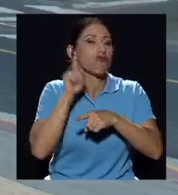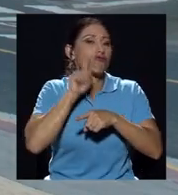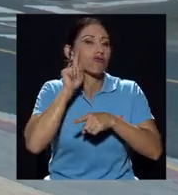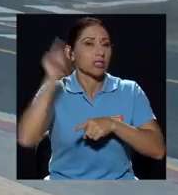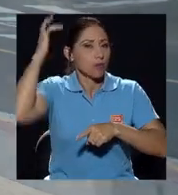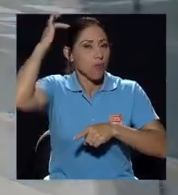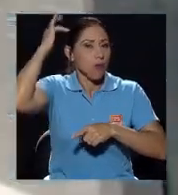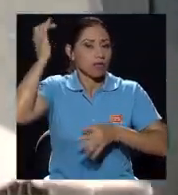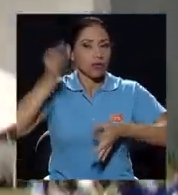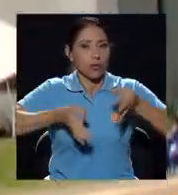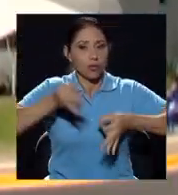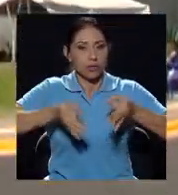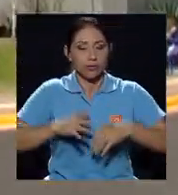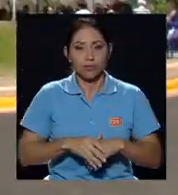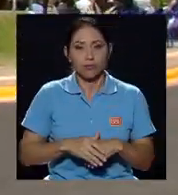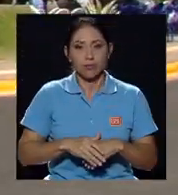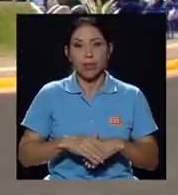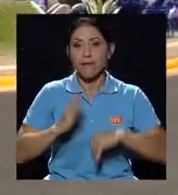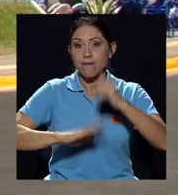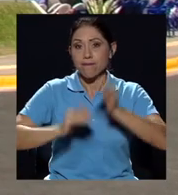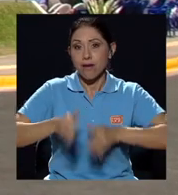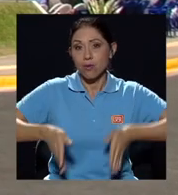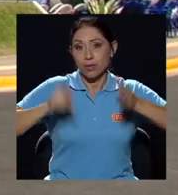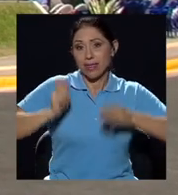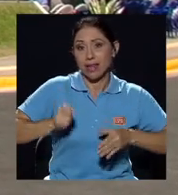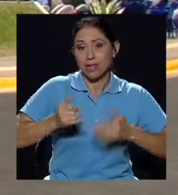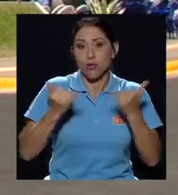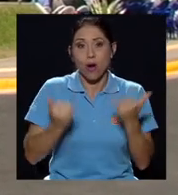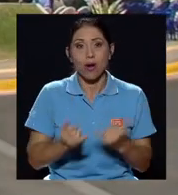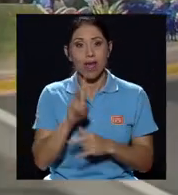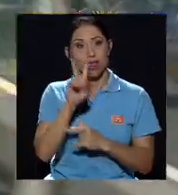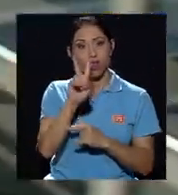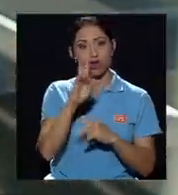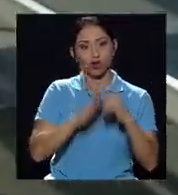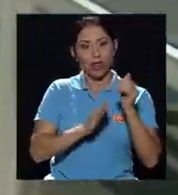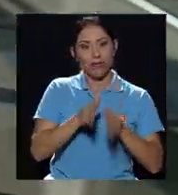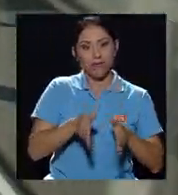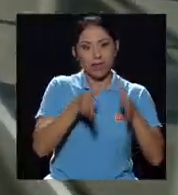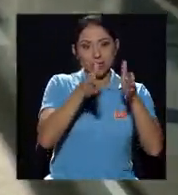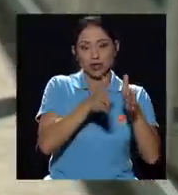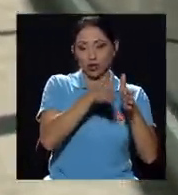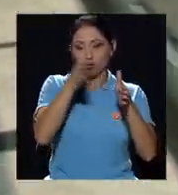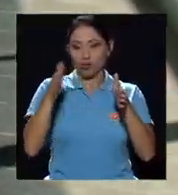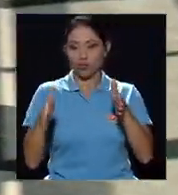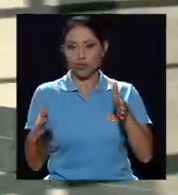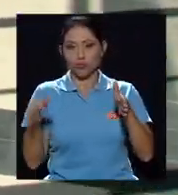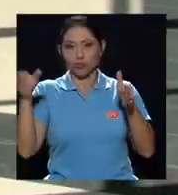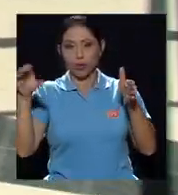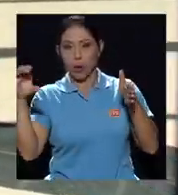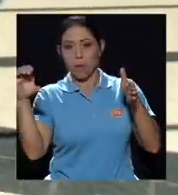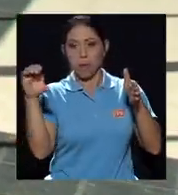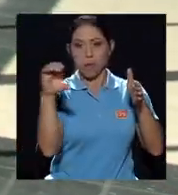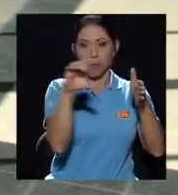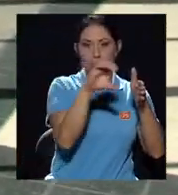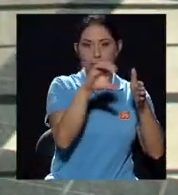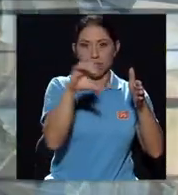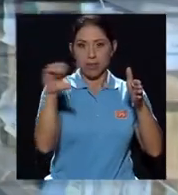juicios. La Facultad de Derecho se compone ahora de dos edificios que se anexan a través de un moderno